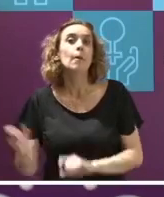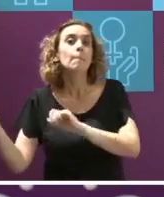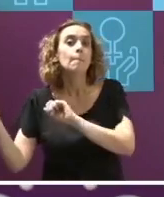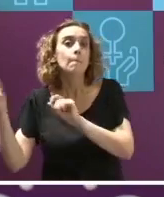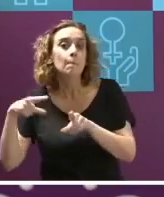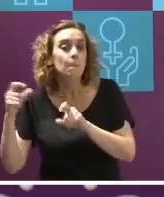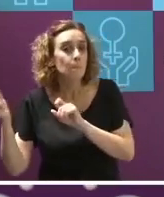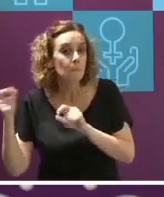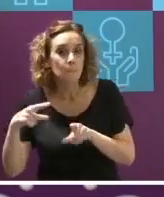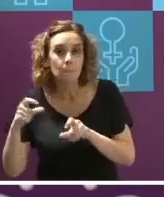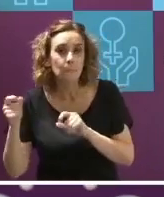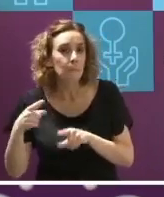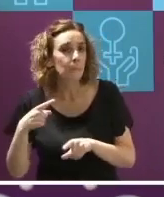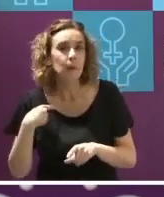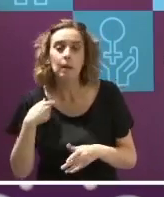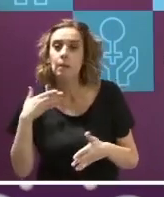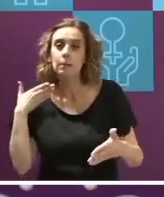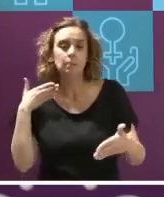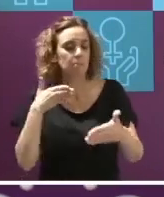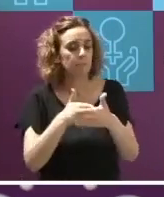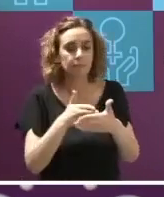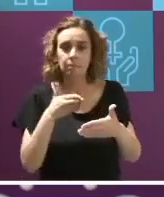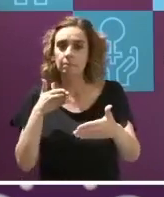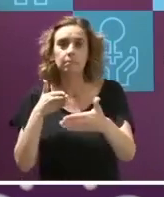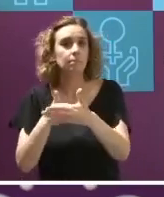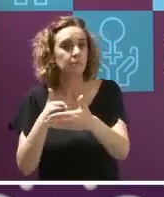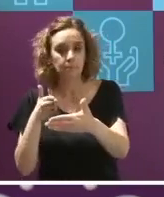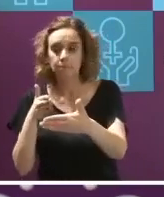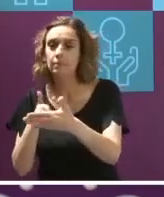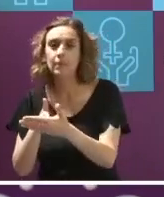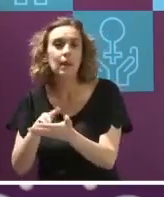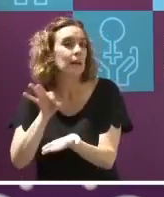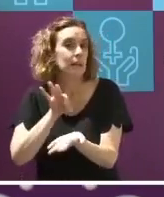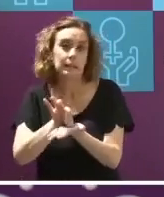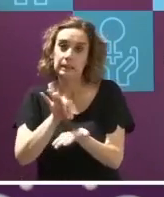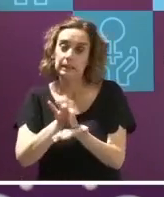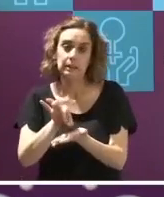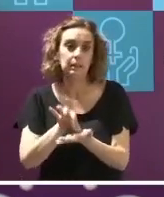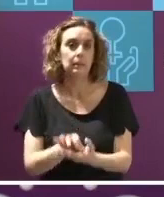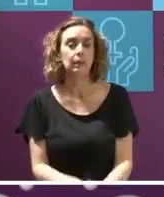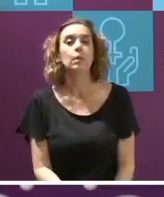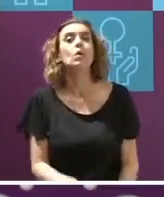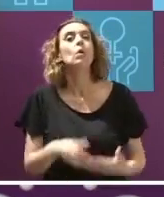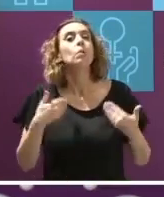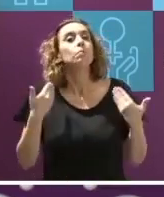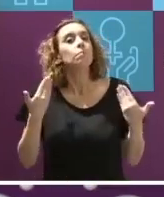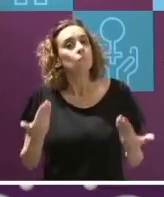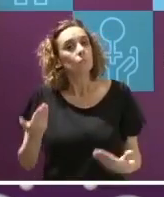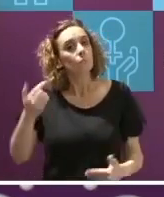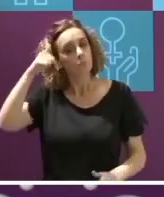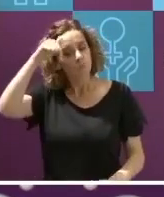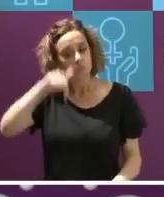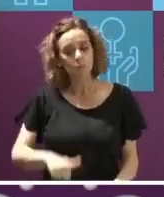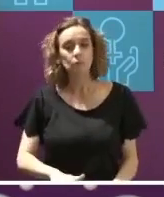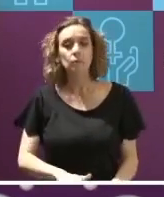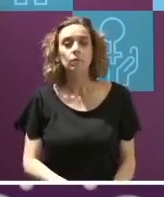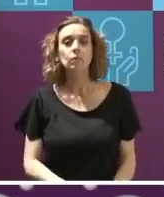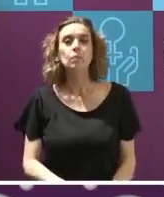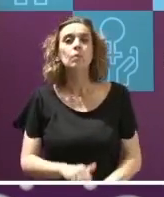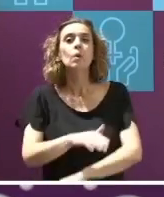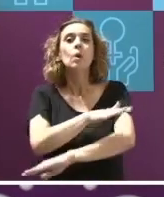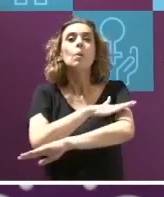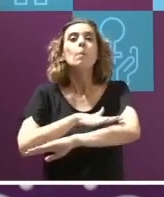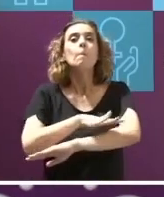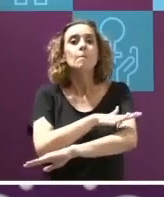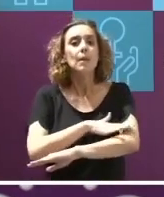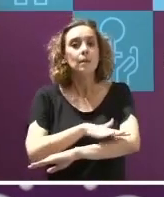migración pone trabas en el acceso a los servicios. Por ello, contar hoy con el